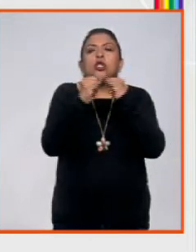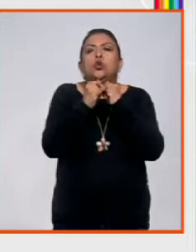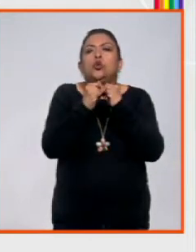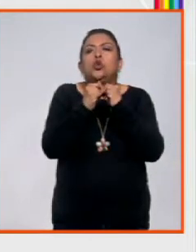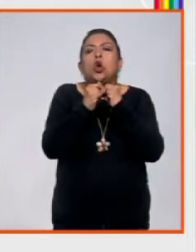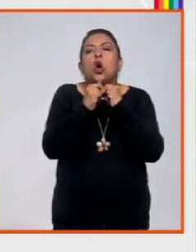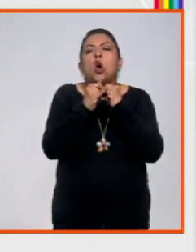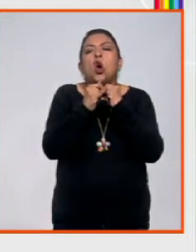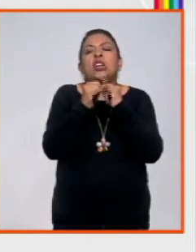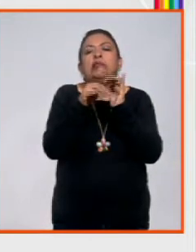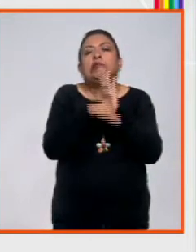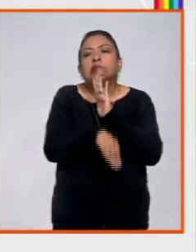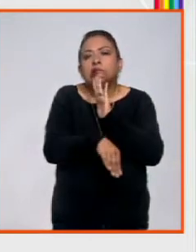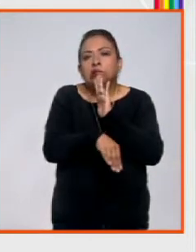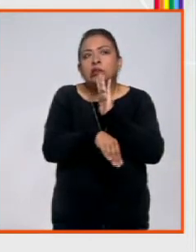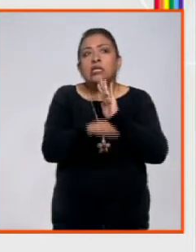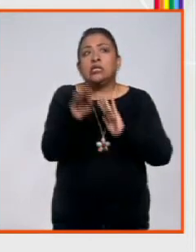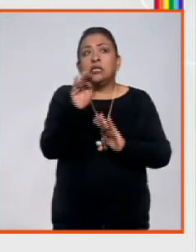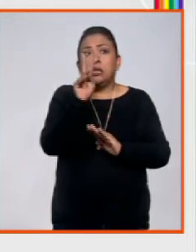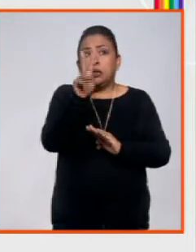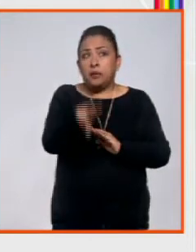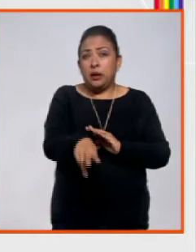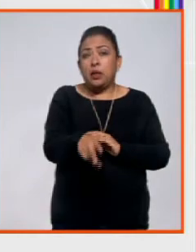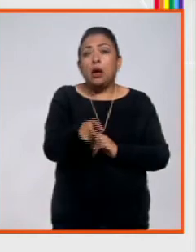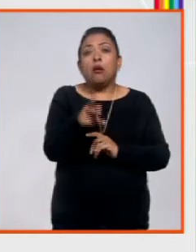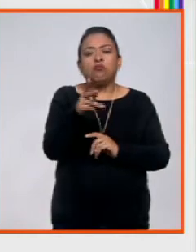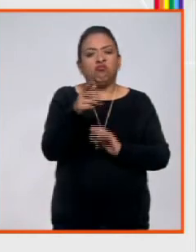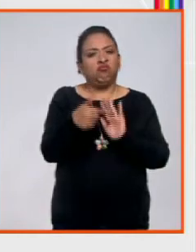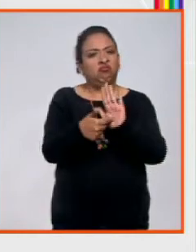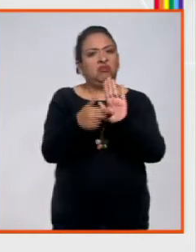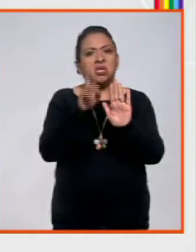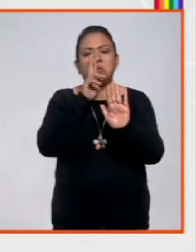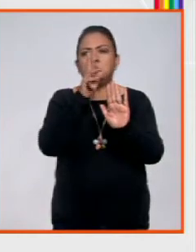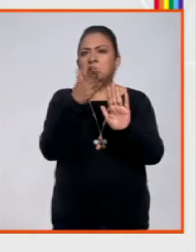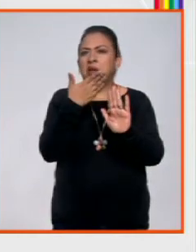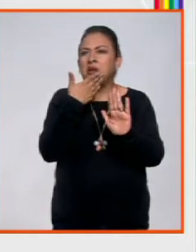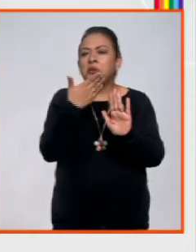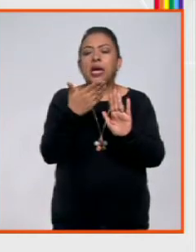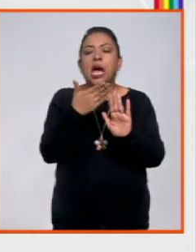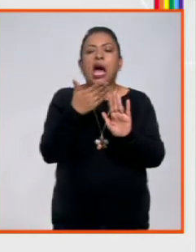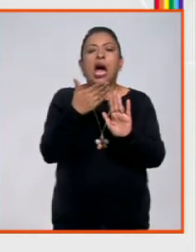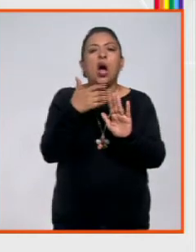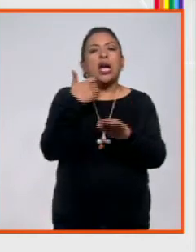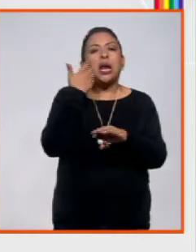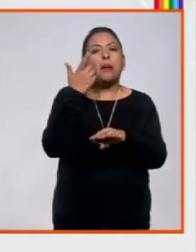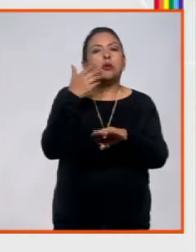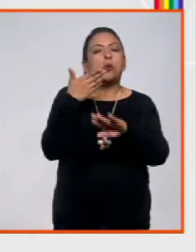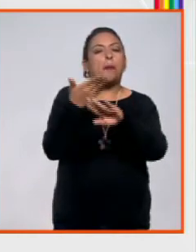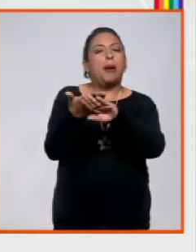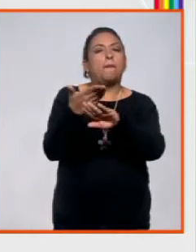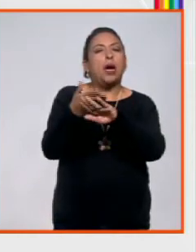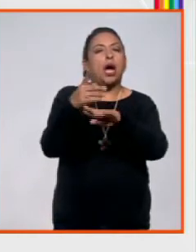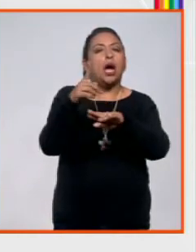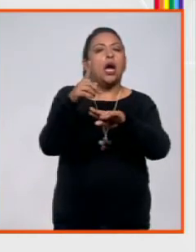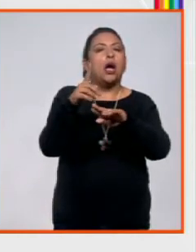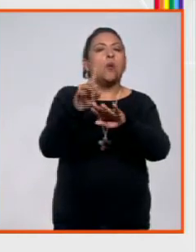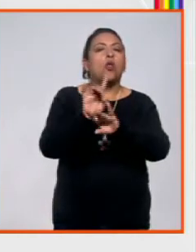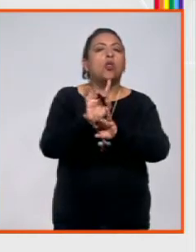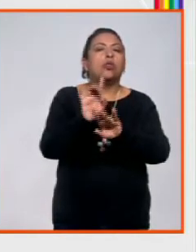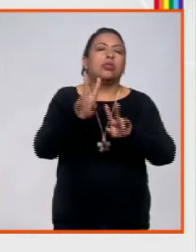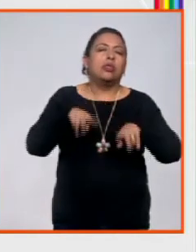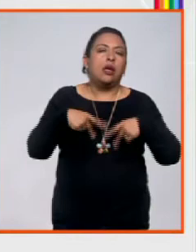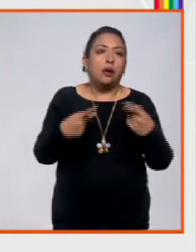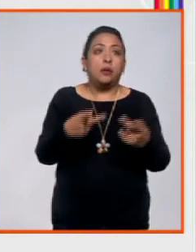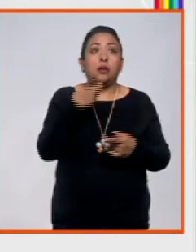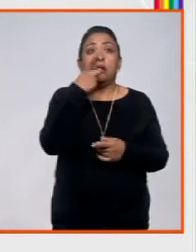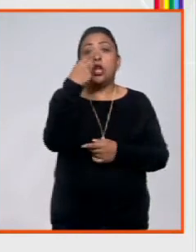que quizás sea de las pocas que se han estado dando muy buenos frutos se han estado mostrando cifras y